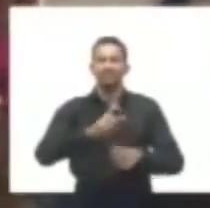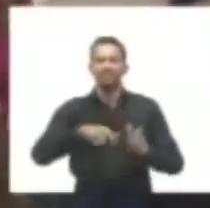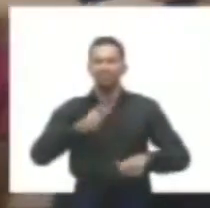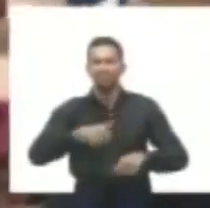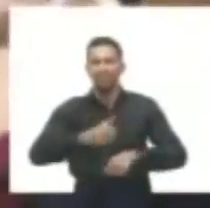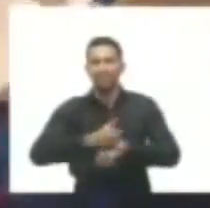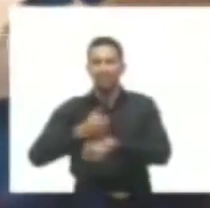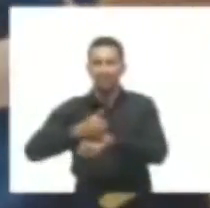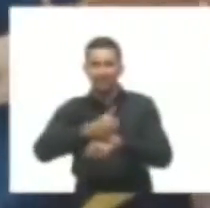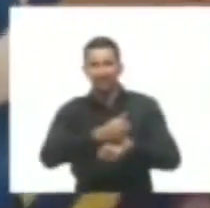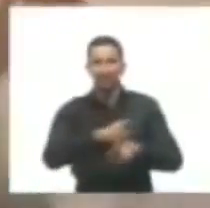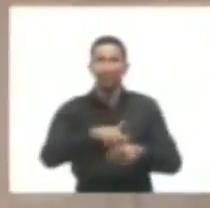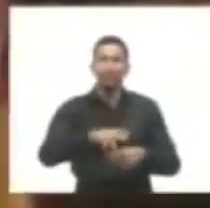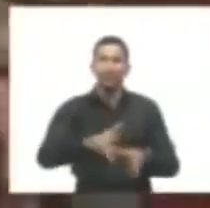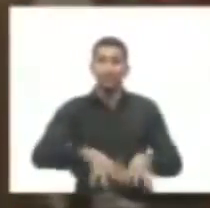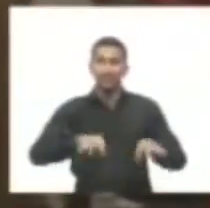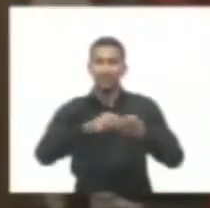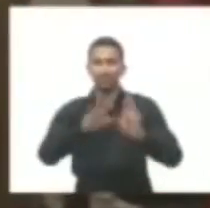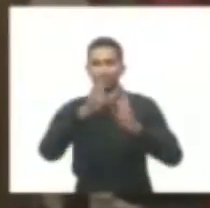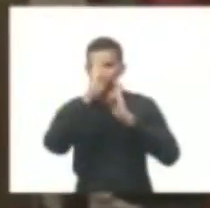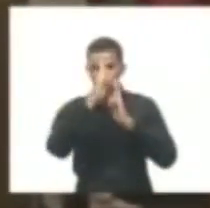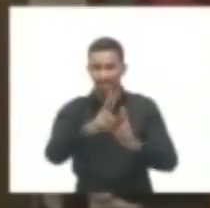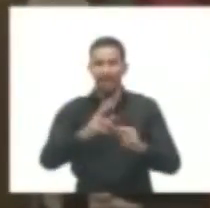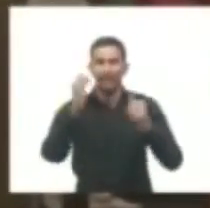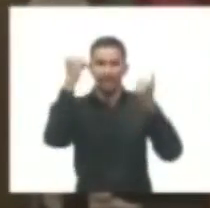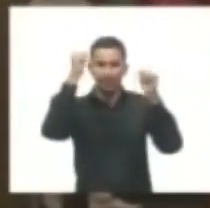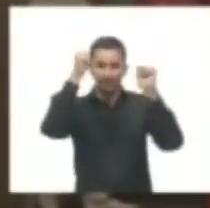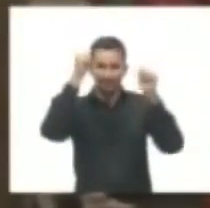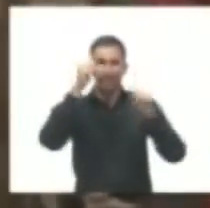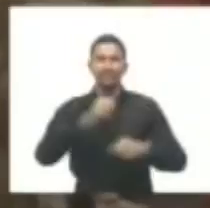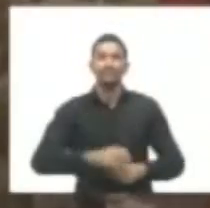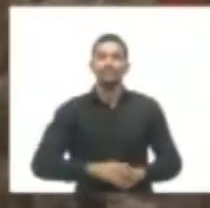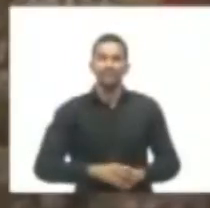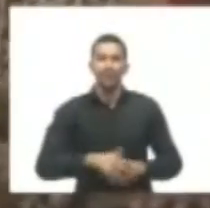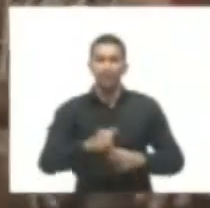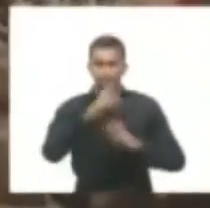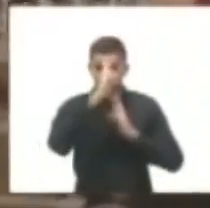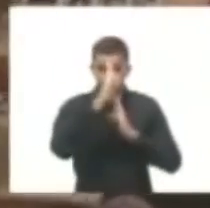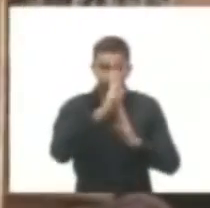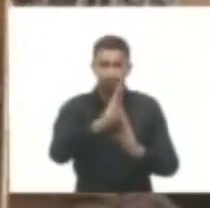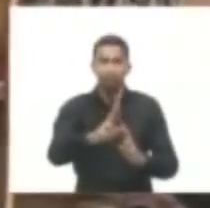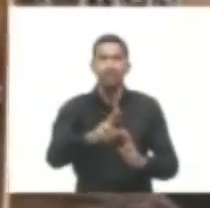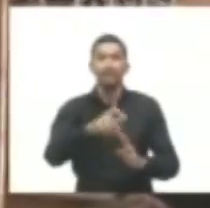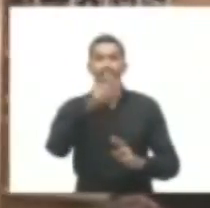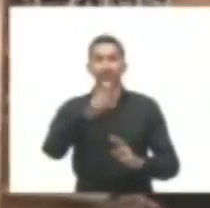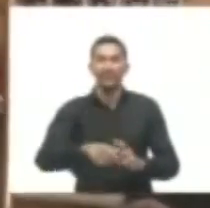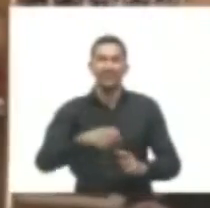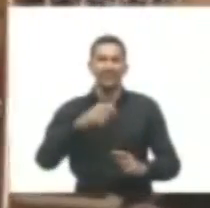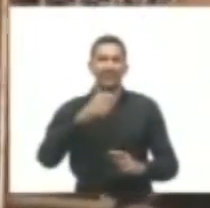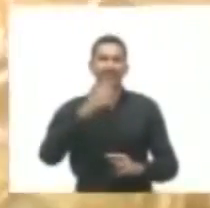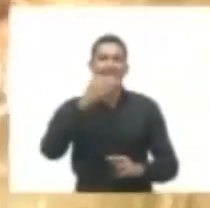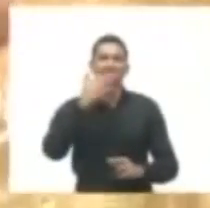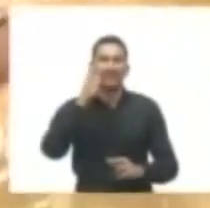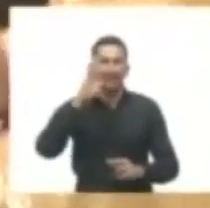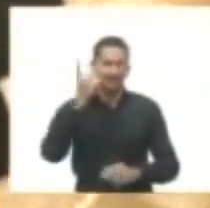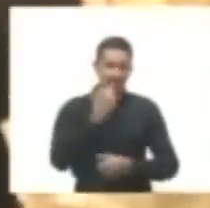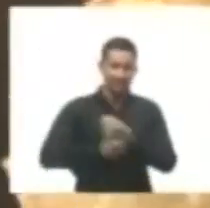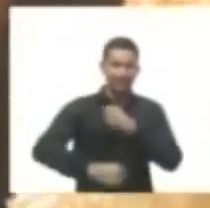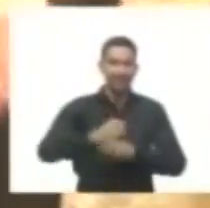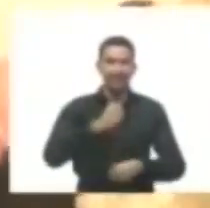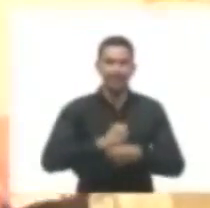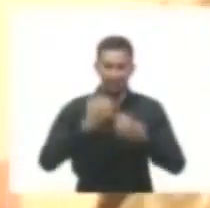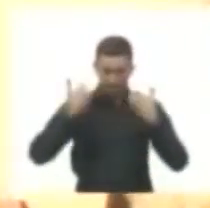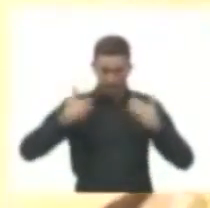importantes del Carnaval S.A. Hoy, por ejemplo, estamos homenajeando a la reina del año anterior con todo este vestuario que